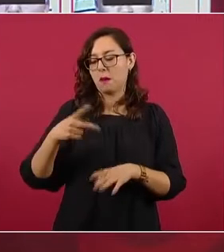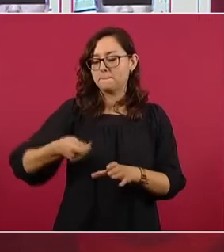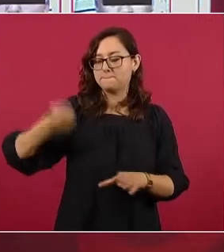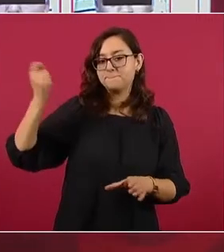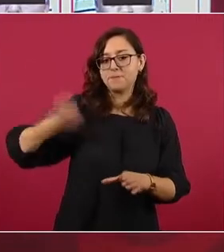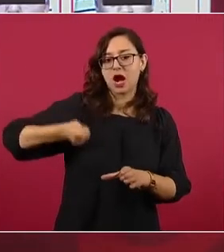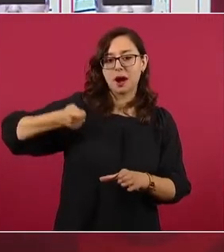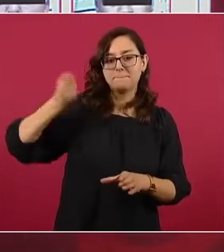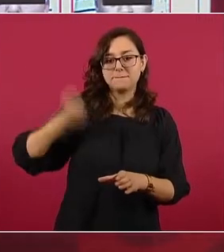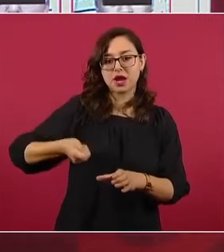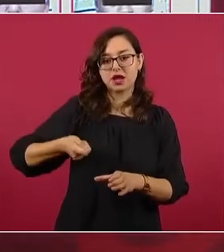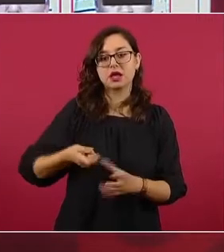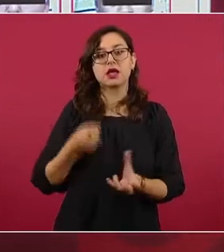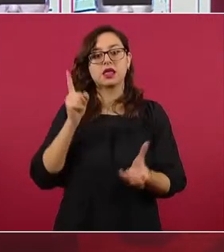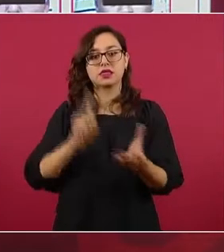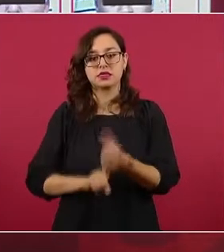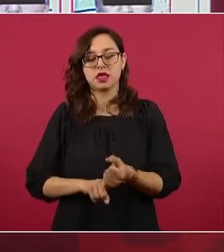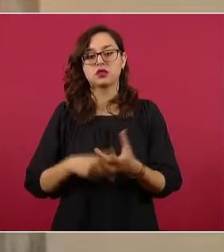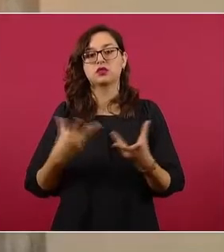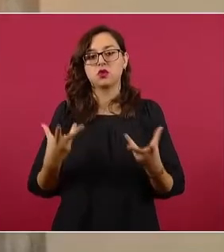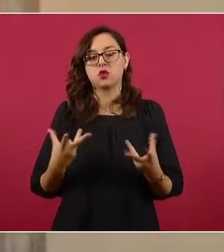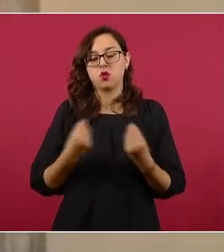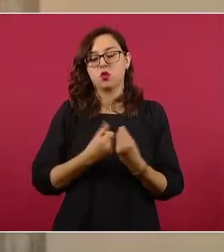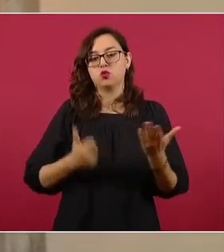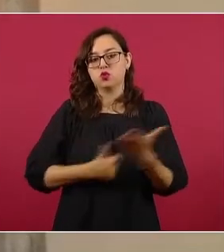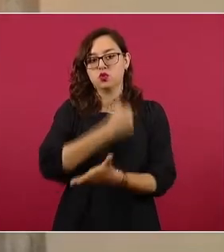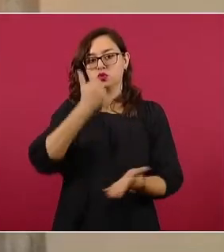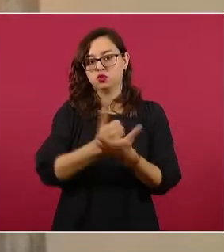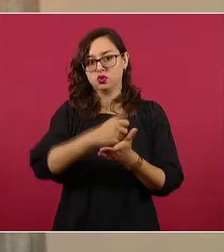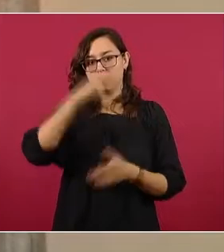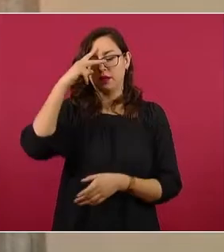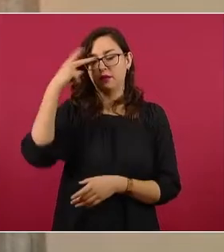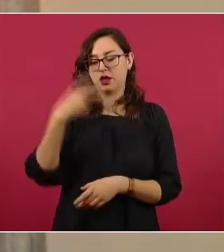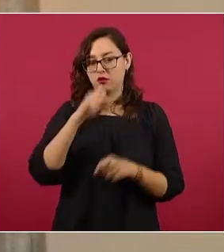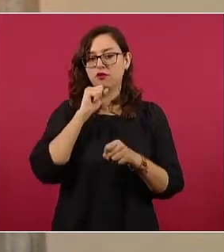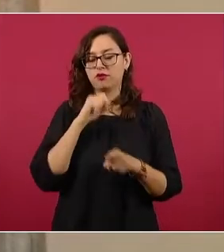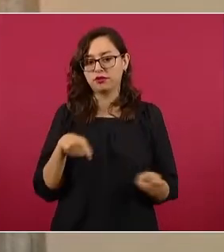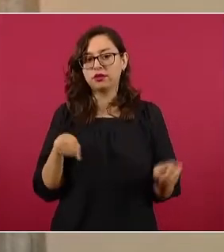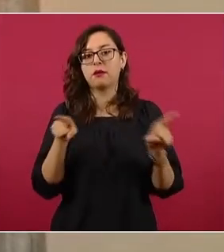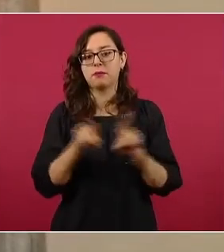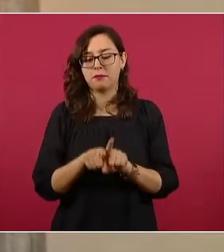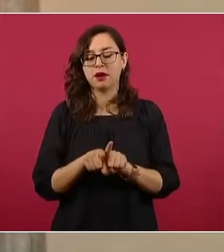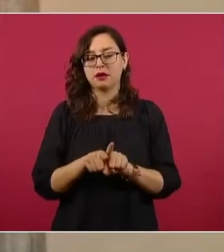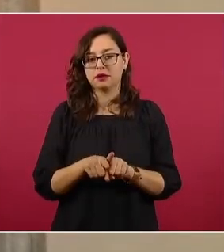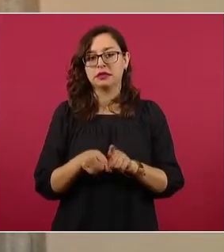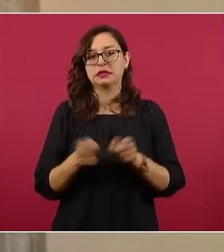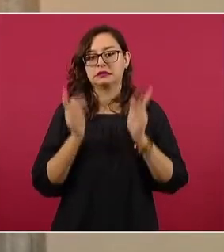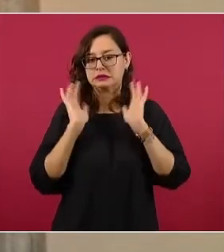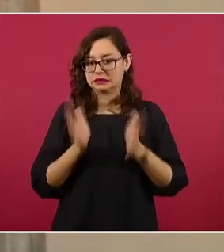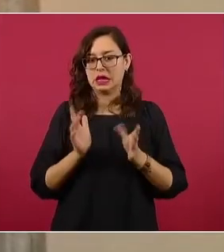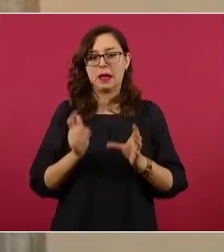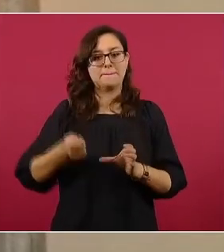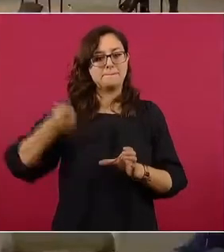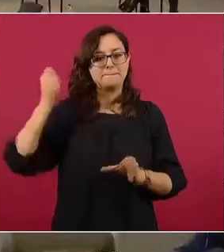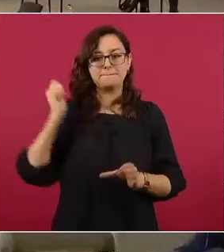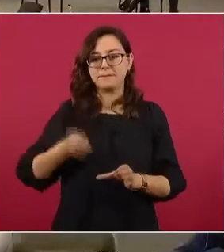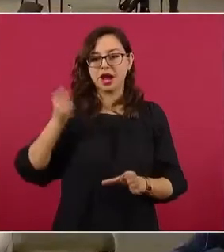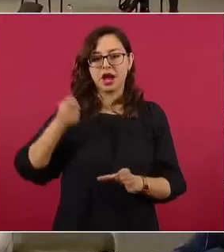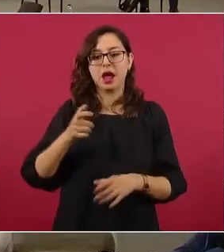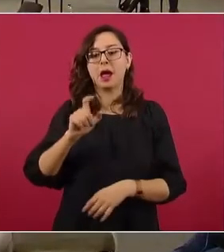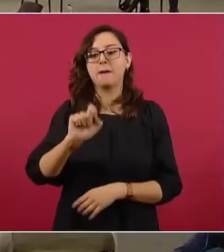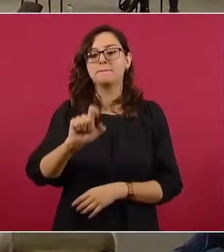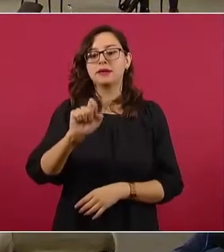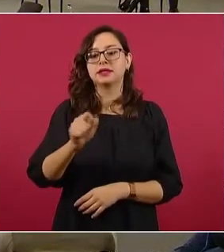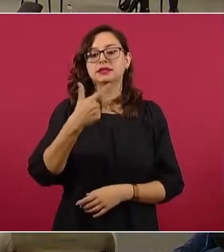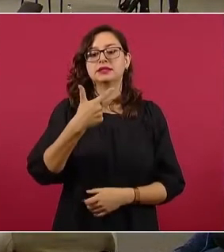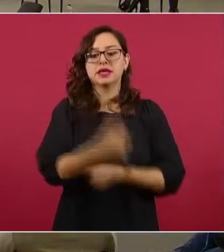intervención de la Fiscalía de la Ciudad de México a cargo de Ernestina Godoy, se logró la sentencia de 27 años